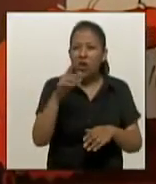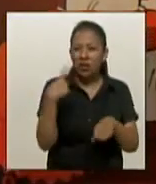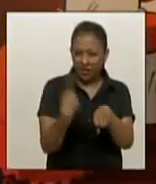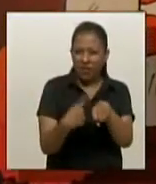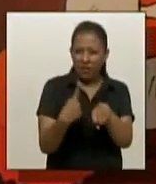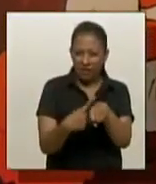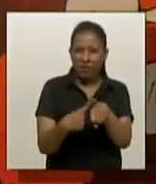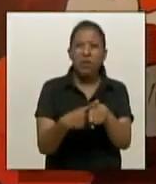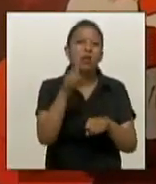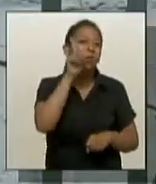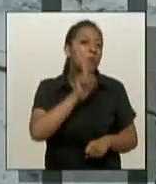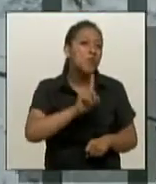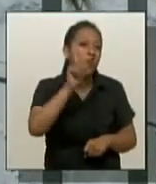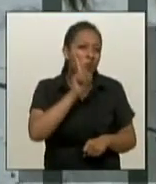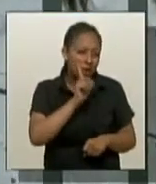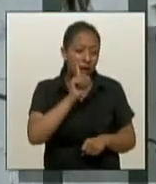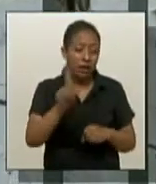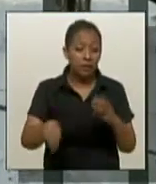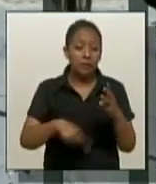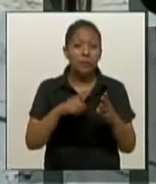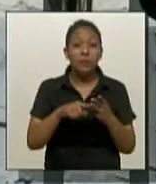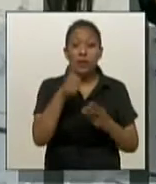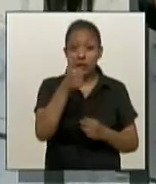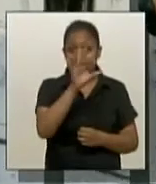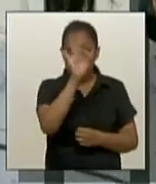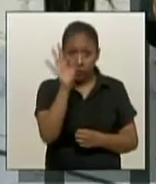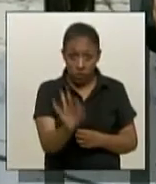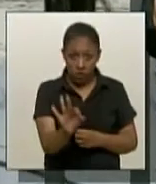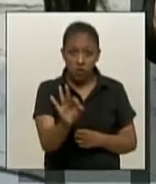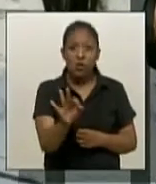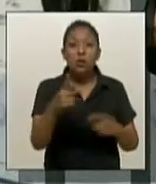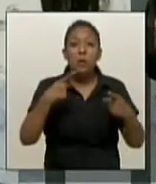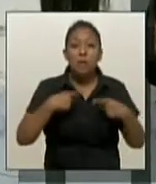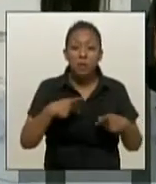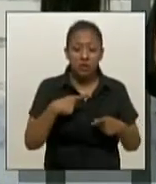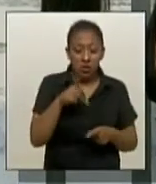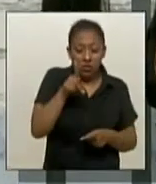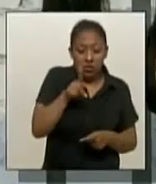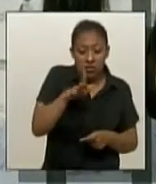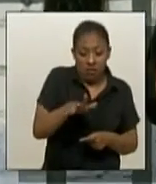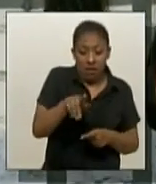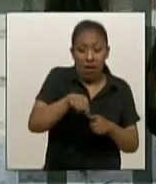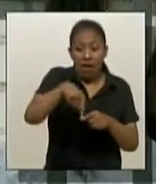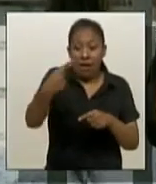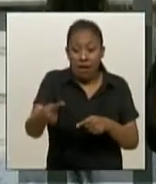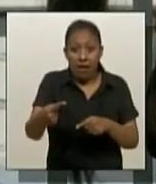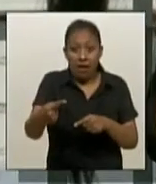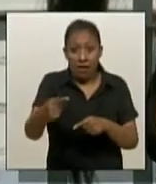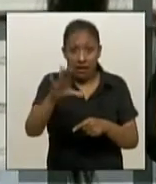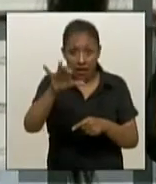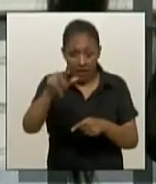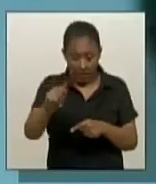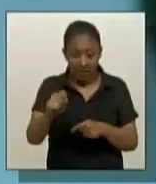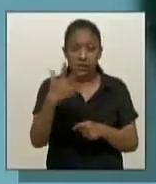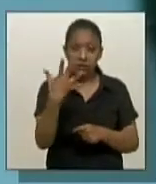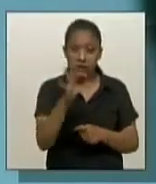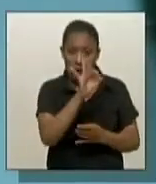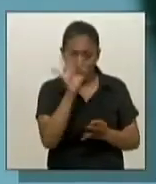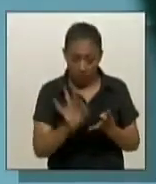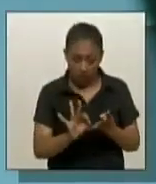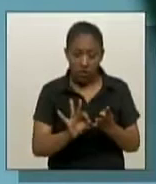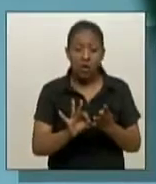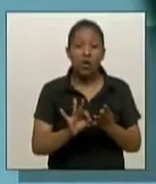enfermedad son mujeres. En un 6%, los clientes de trabajadoras sexuales. 5%, los